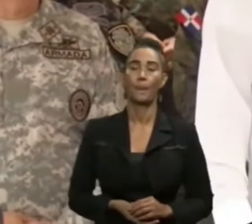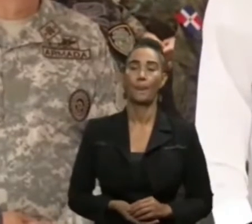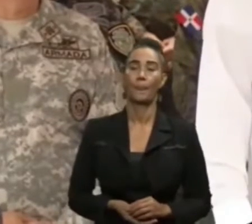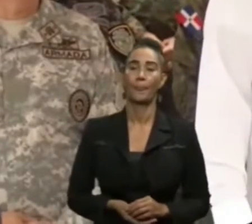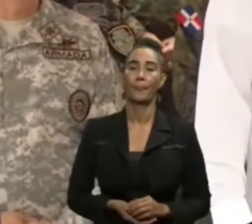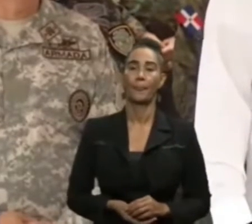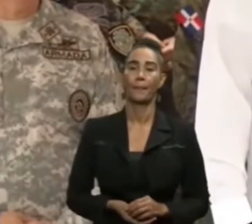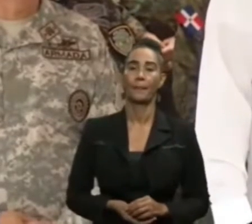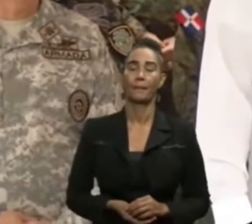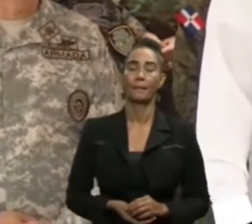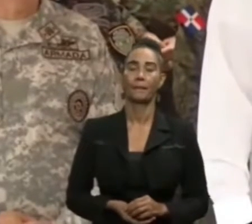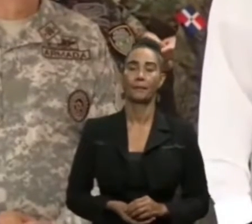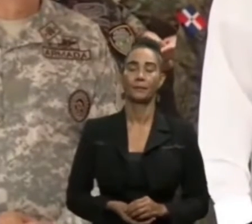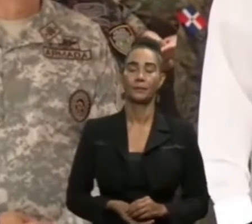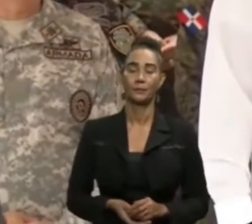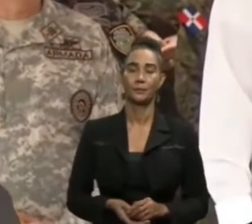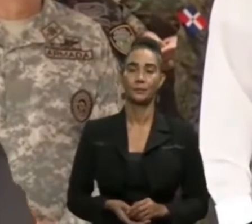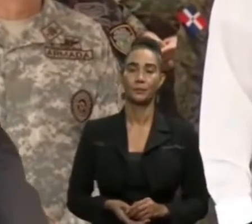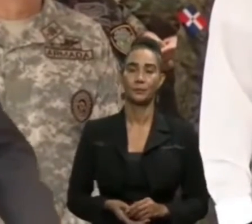De esa manera,